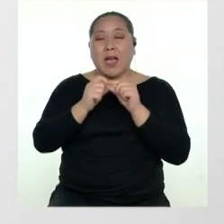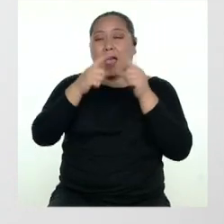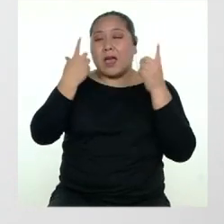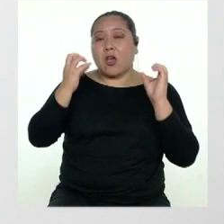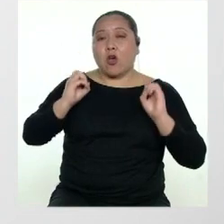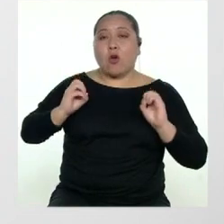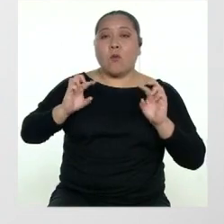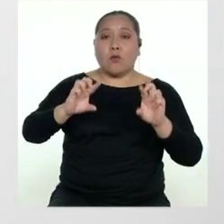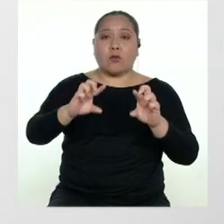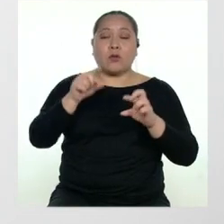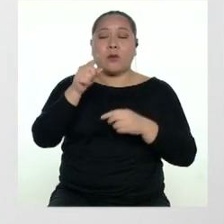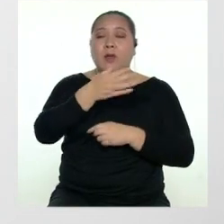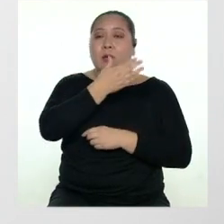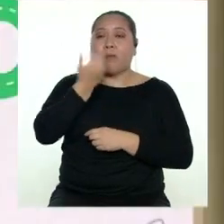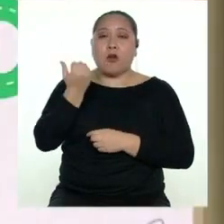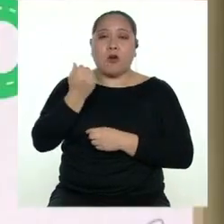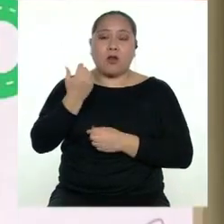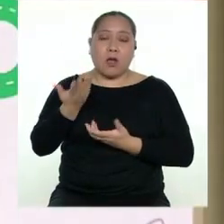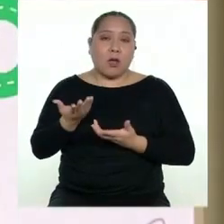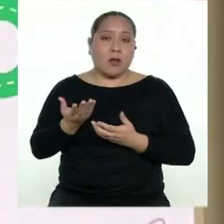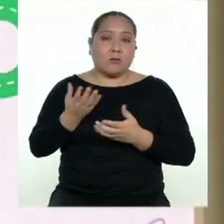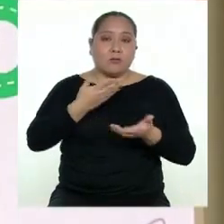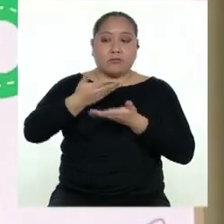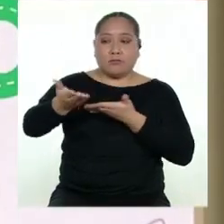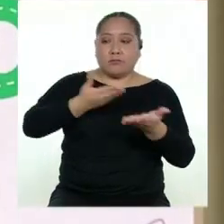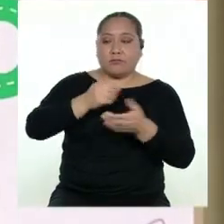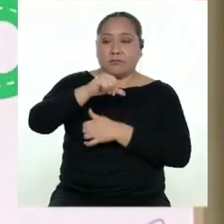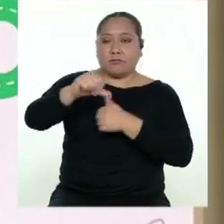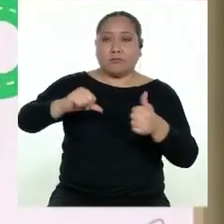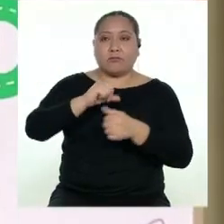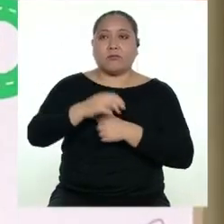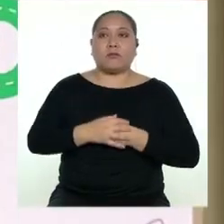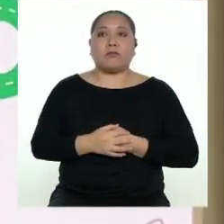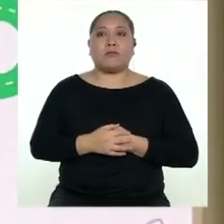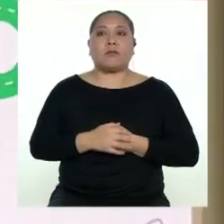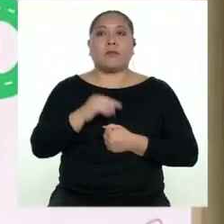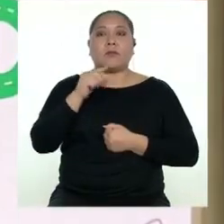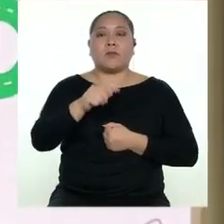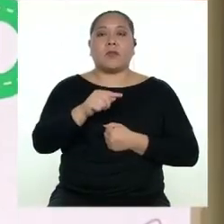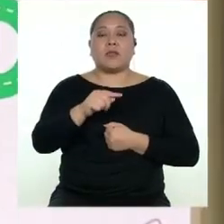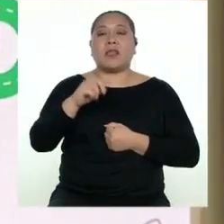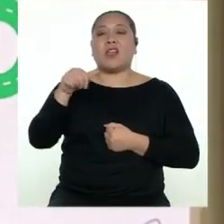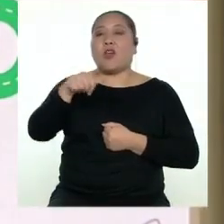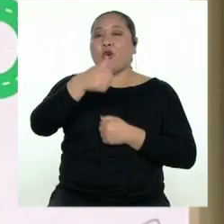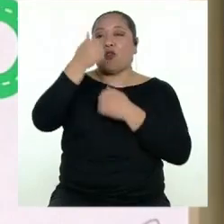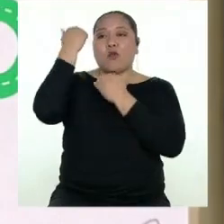para aportar a mejorar su convivencia. Tenemos otra pregunta de Vanessa, de la ciudad de